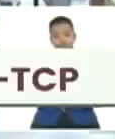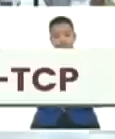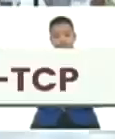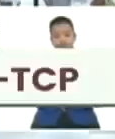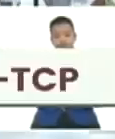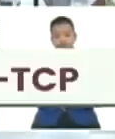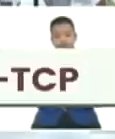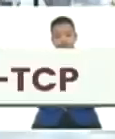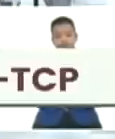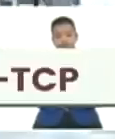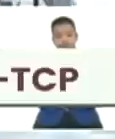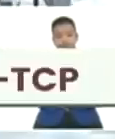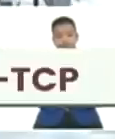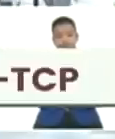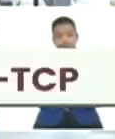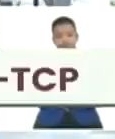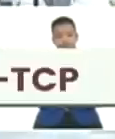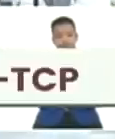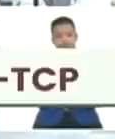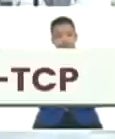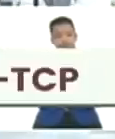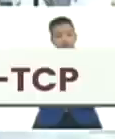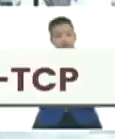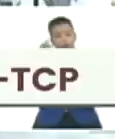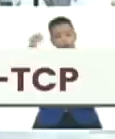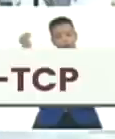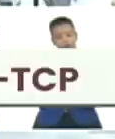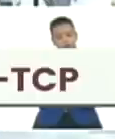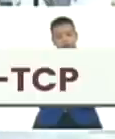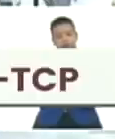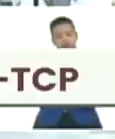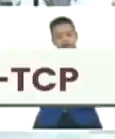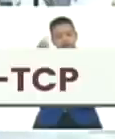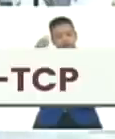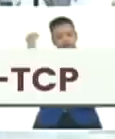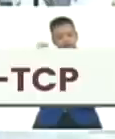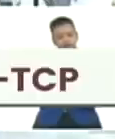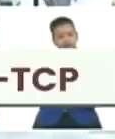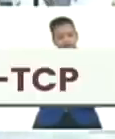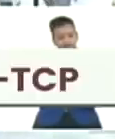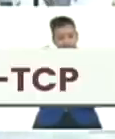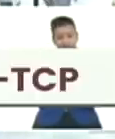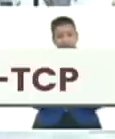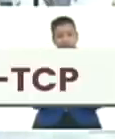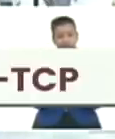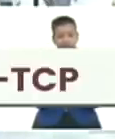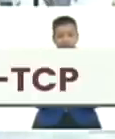bueno, estoy seguro, estoy convencido que